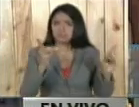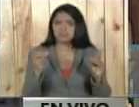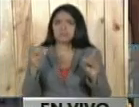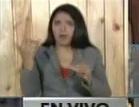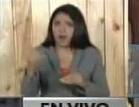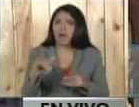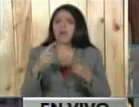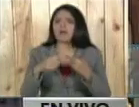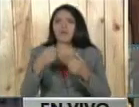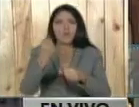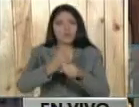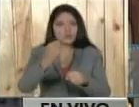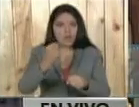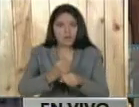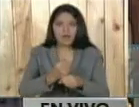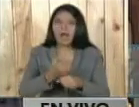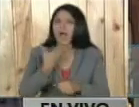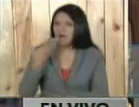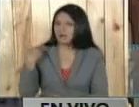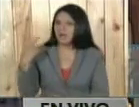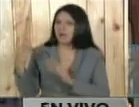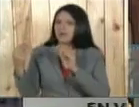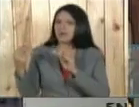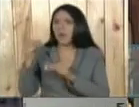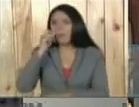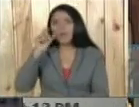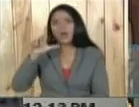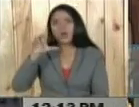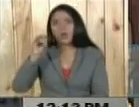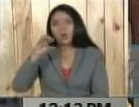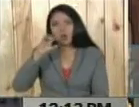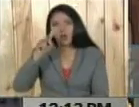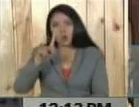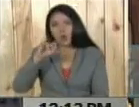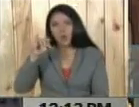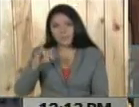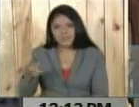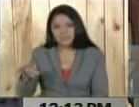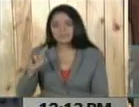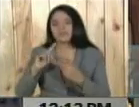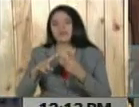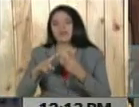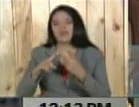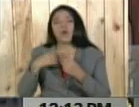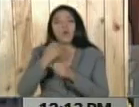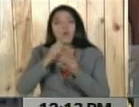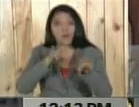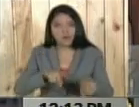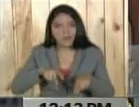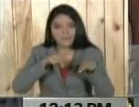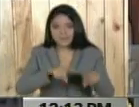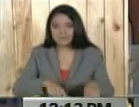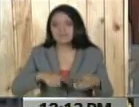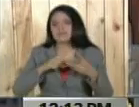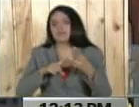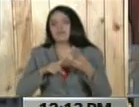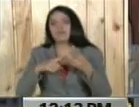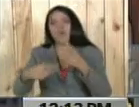con los trabajadores. Venía hablando ahorita con López Ramírez, con los campesinos, con los movimientos